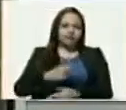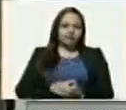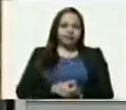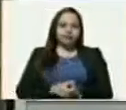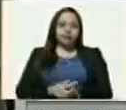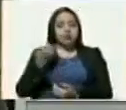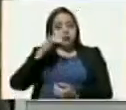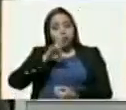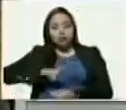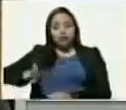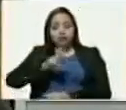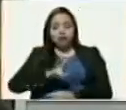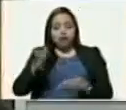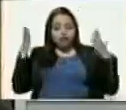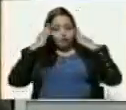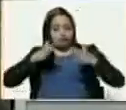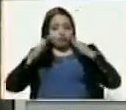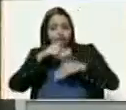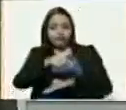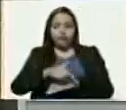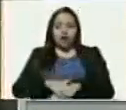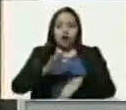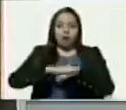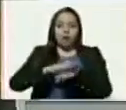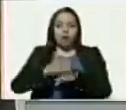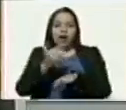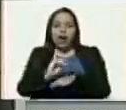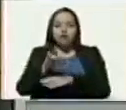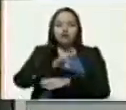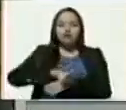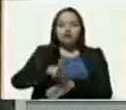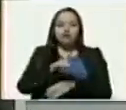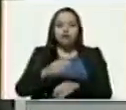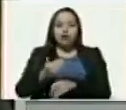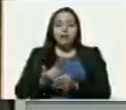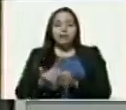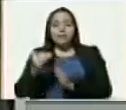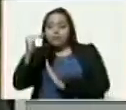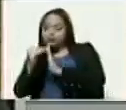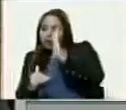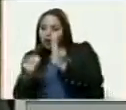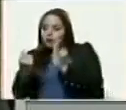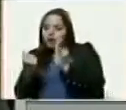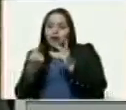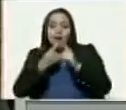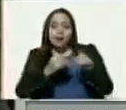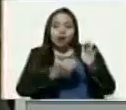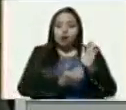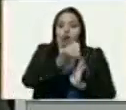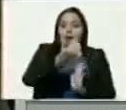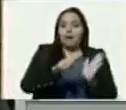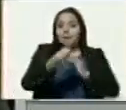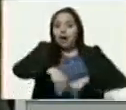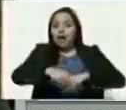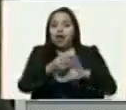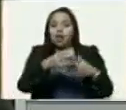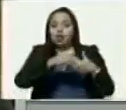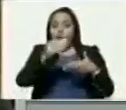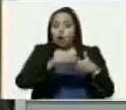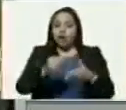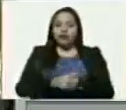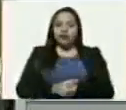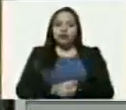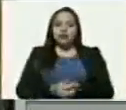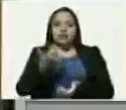estaba orientado, porque se estaba pechando la utilización del bolívar, pero no la utilización de la divisa. Y eso da